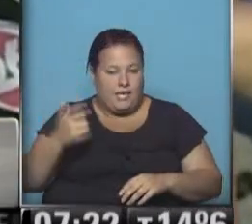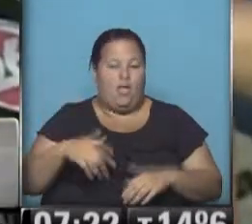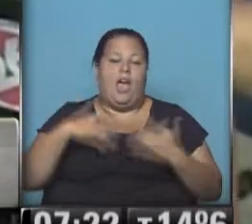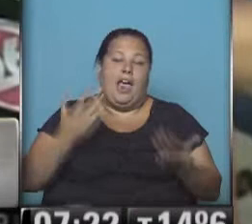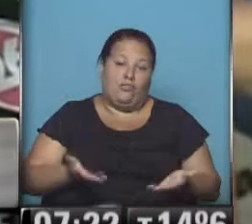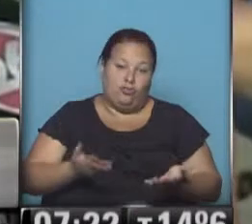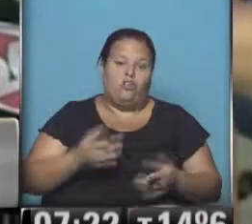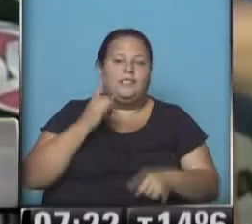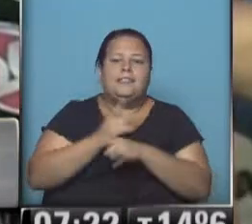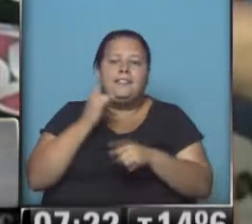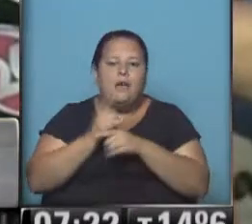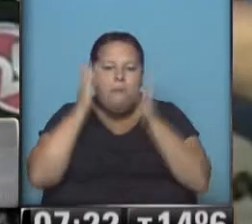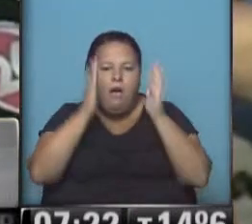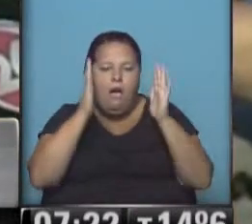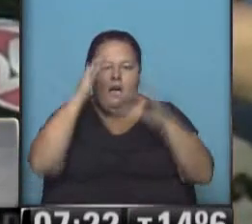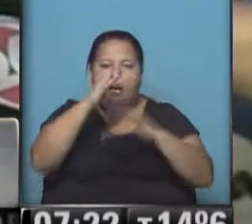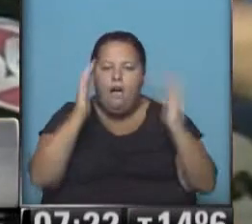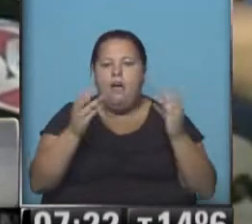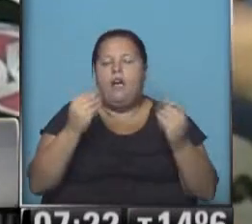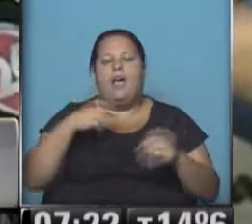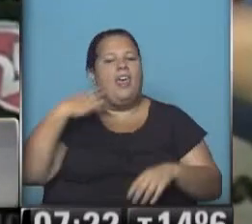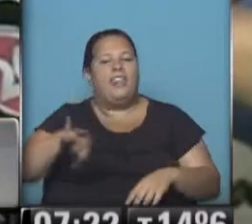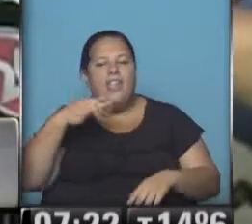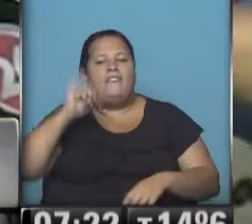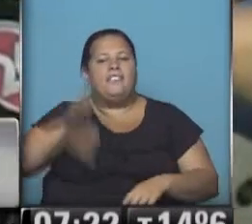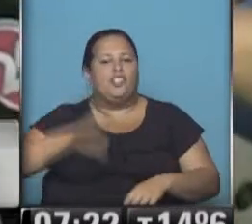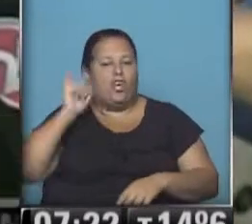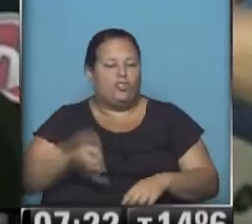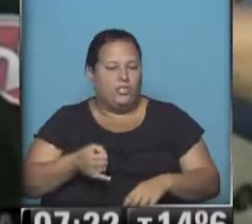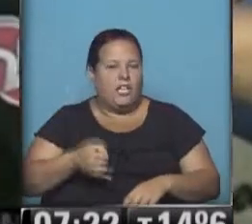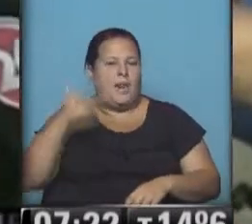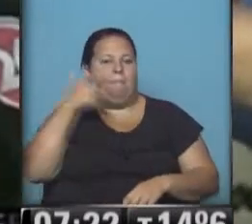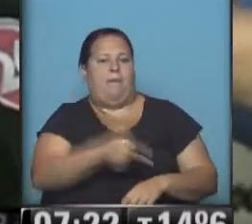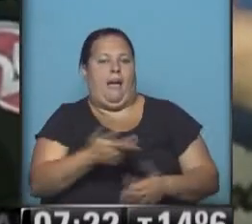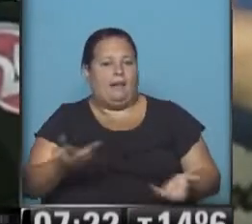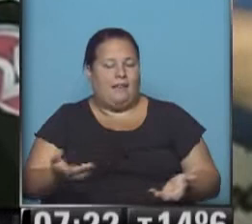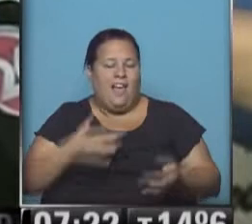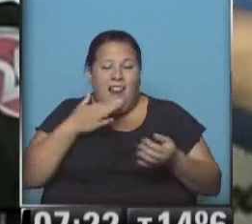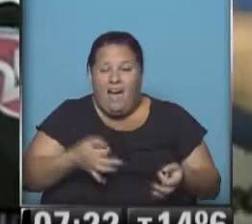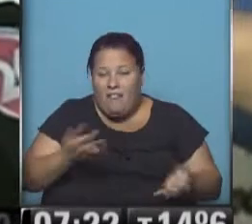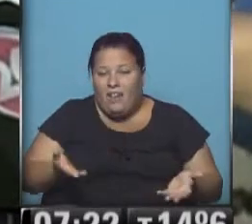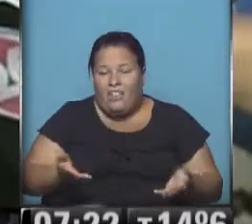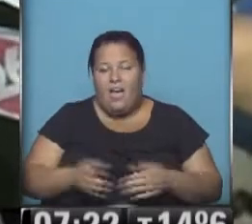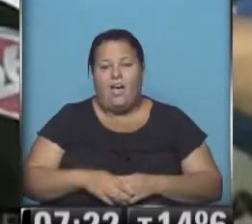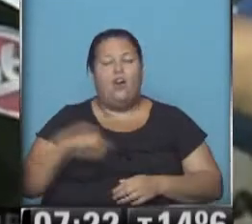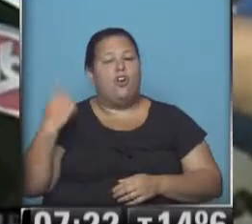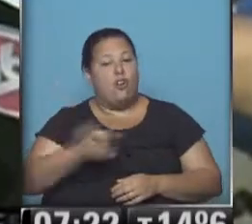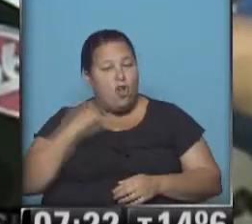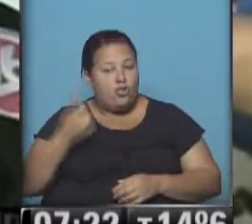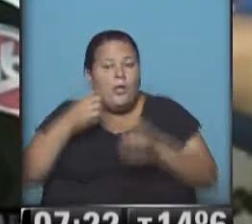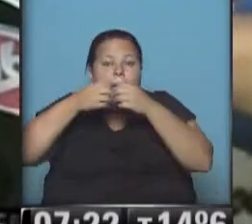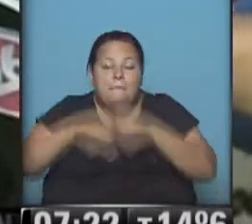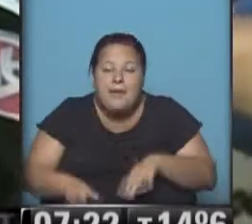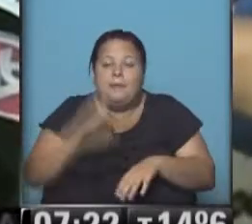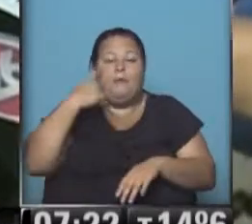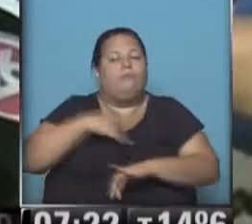lo cual está siempre dirigido todo entonces a que tiene que ser sí o sí un homicidio. Y la realidad es que nosotros desde el primer momento